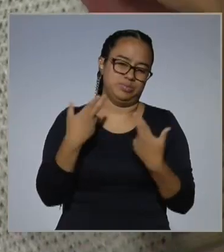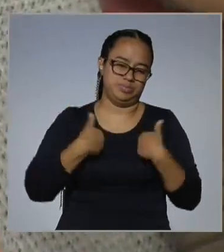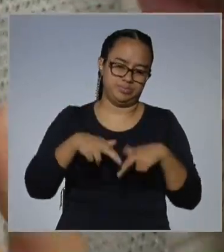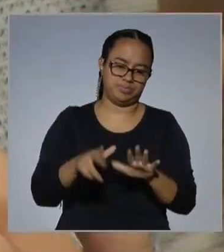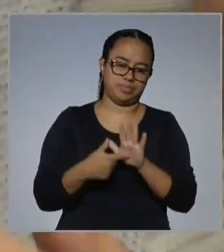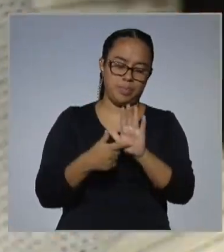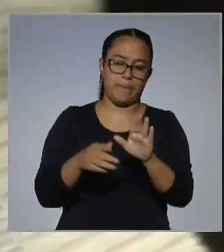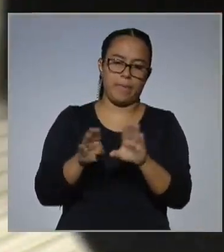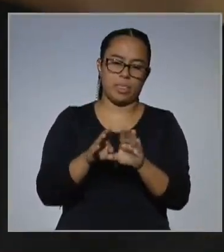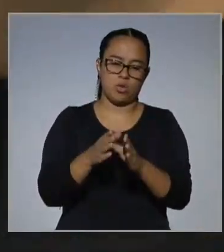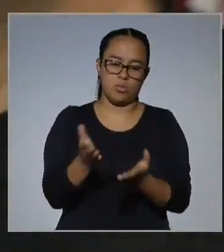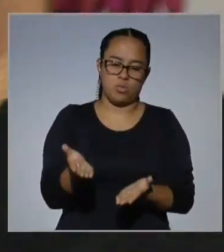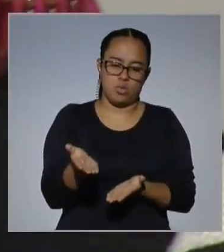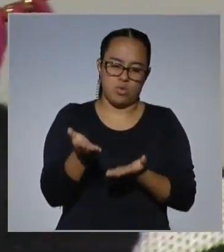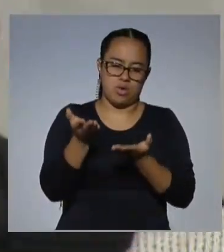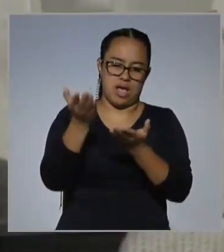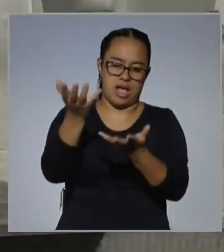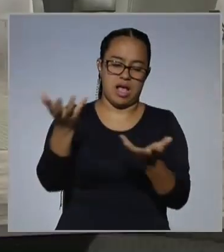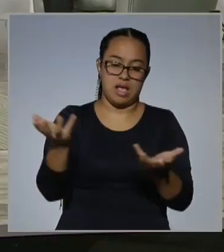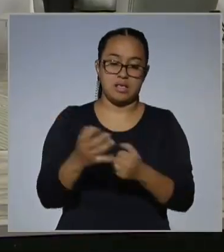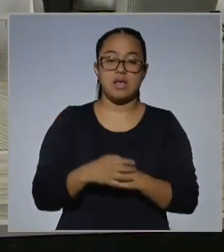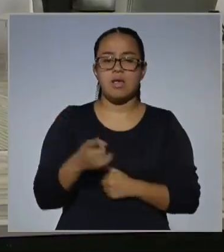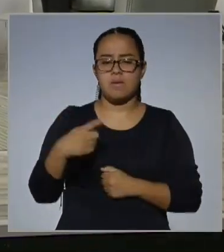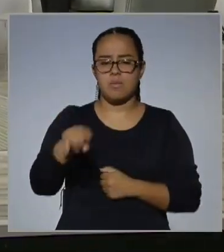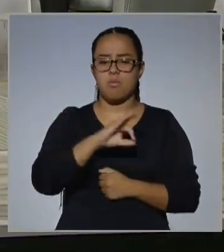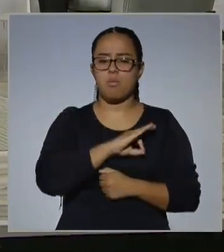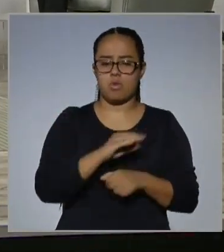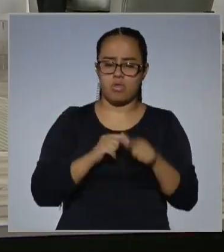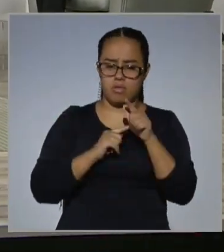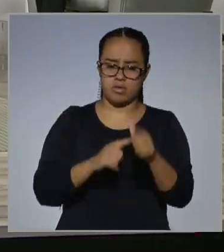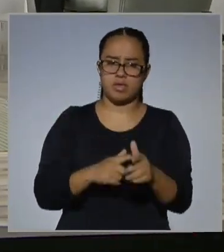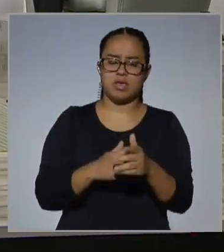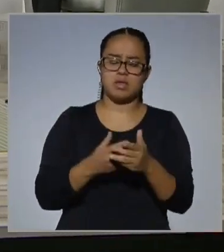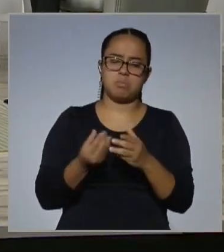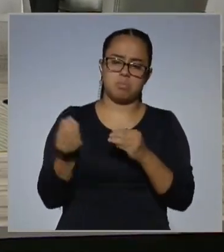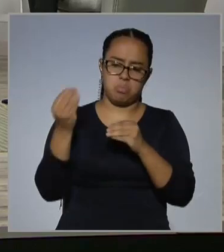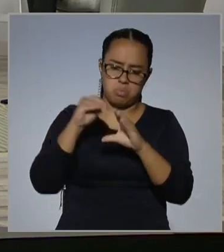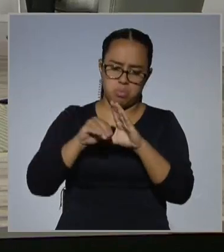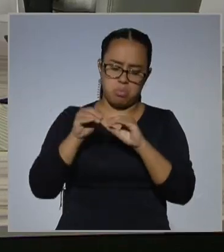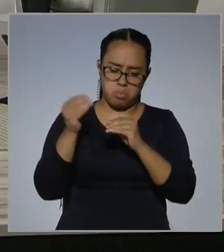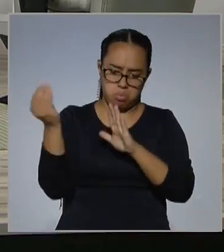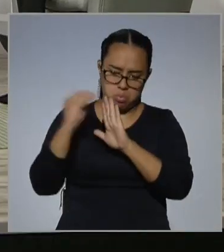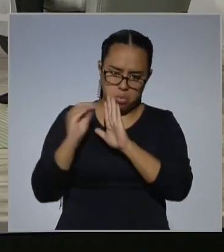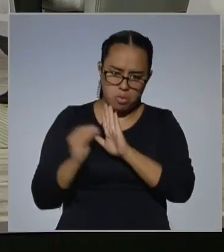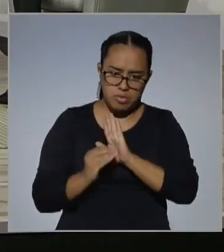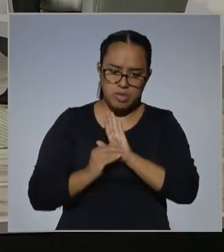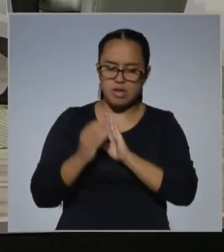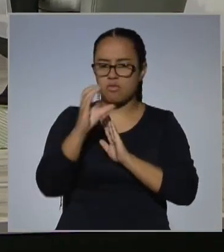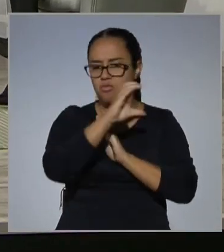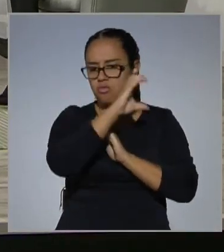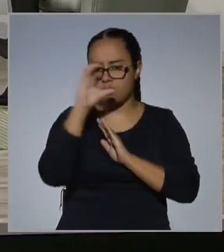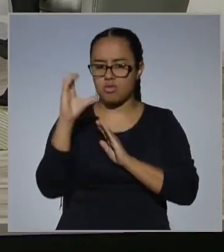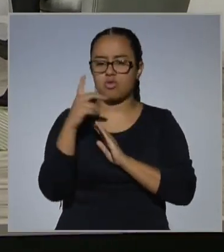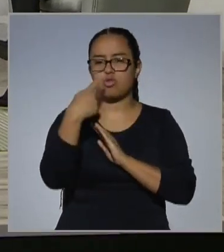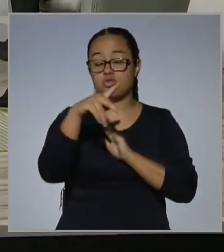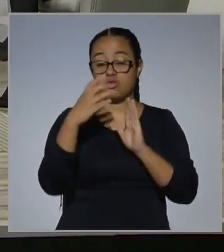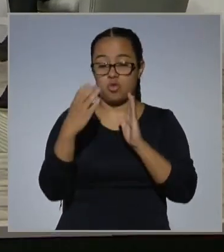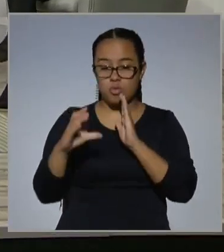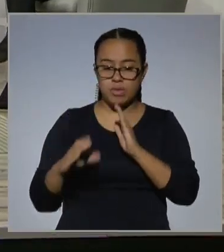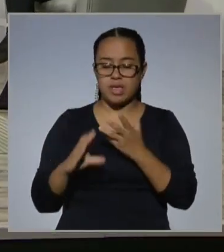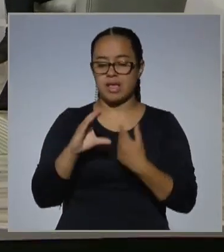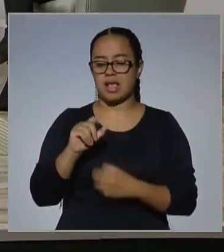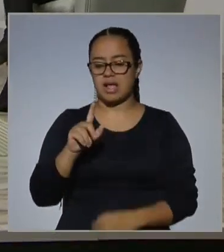los altares. Entonces, sigan compartiendo sus fotos, sus comentarios, sus